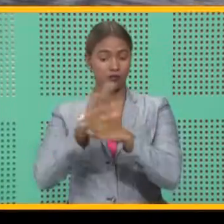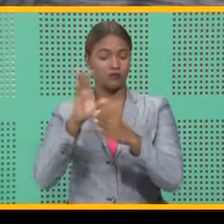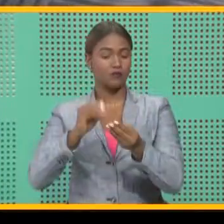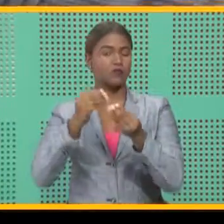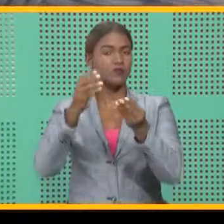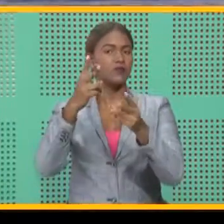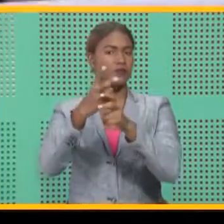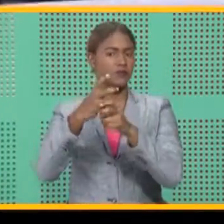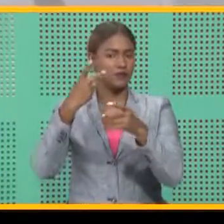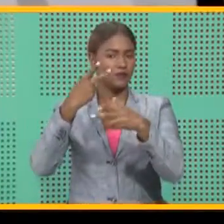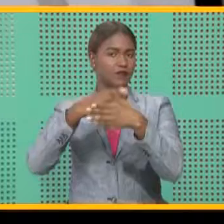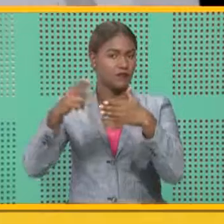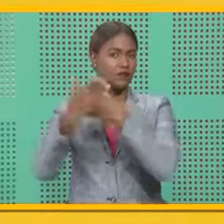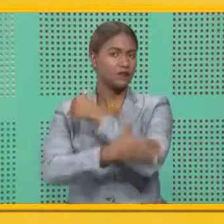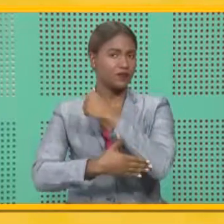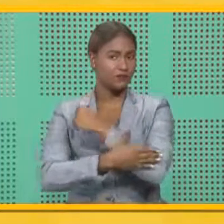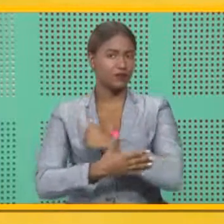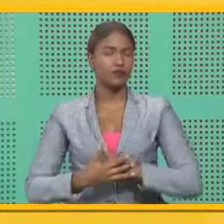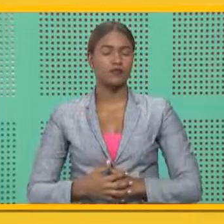créditos de reservas del país.